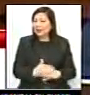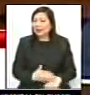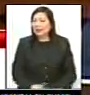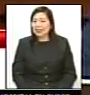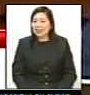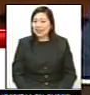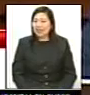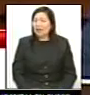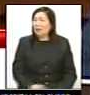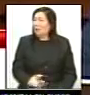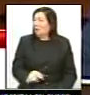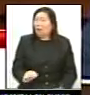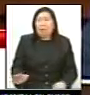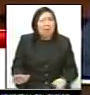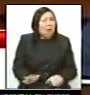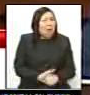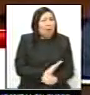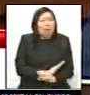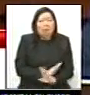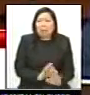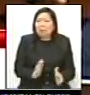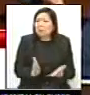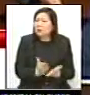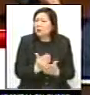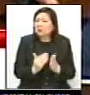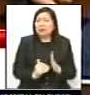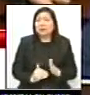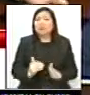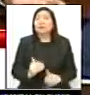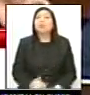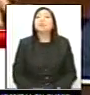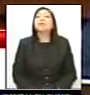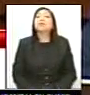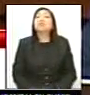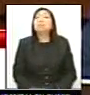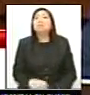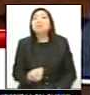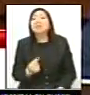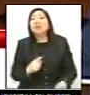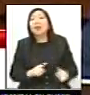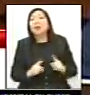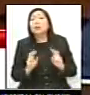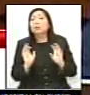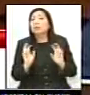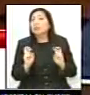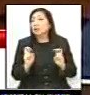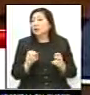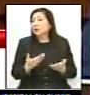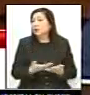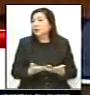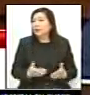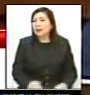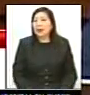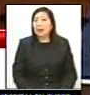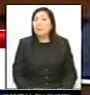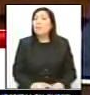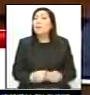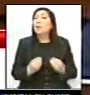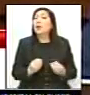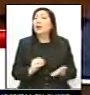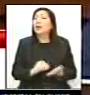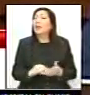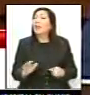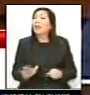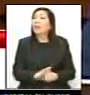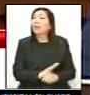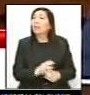presidente, no ha abordado el problema mayor. Habrán abordado algunos puntos específicos, porque es muy